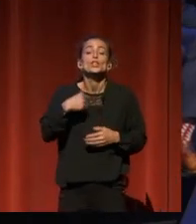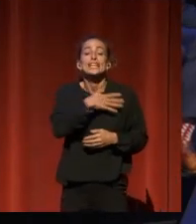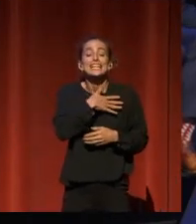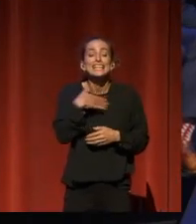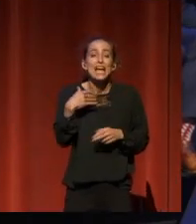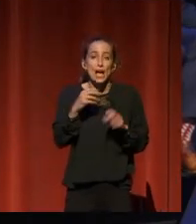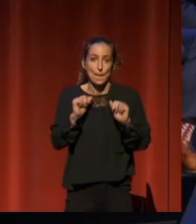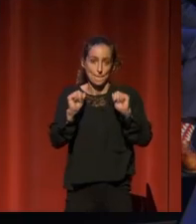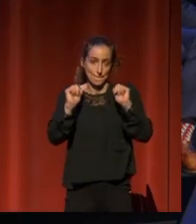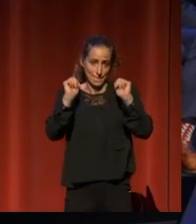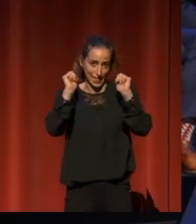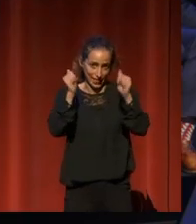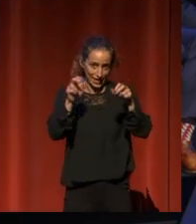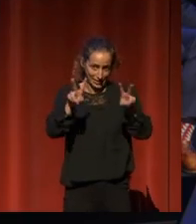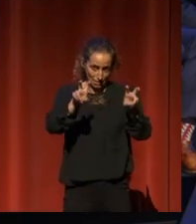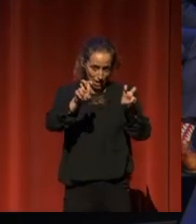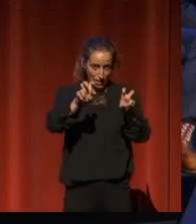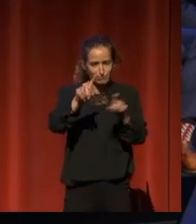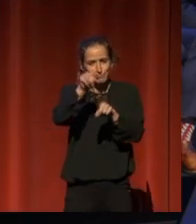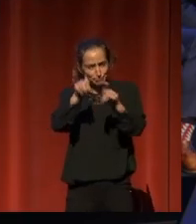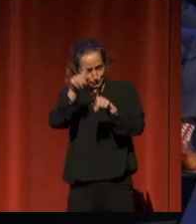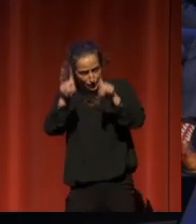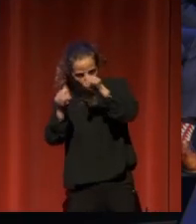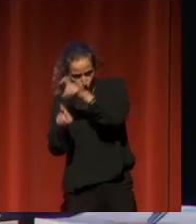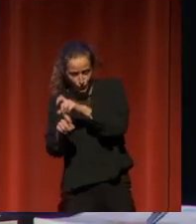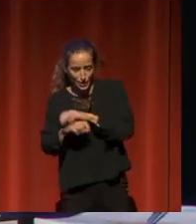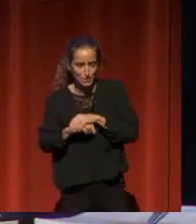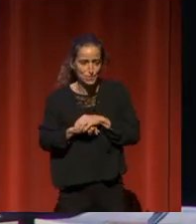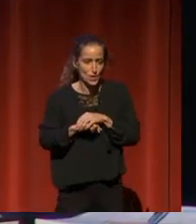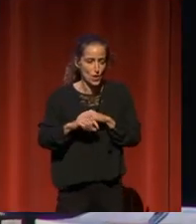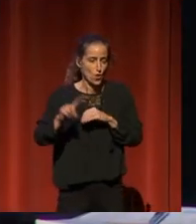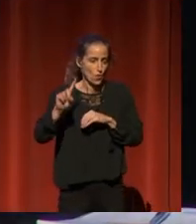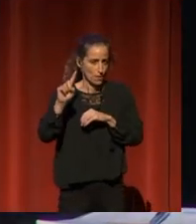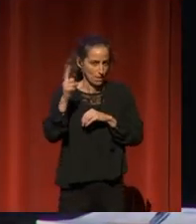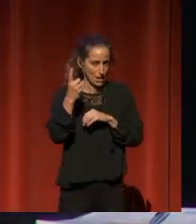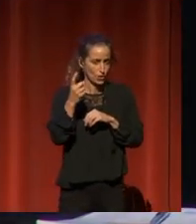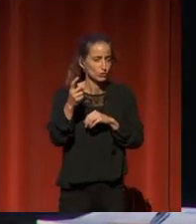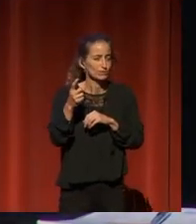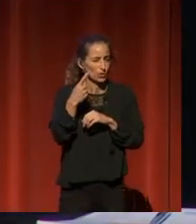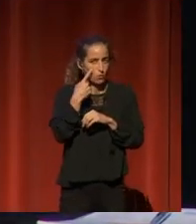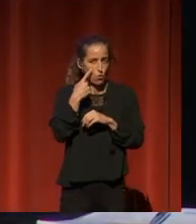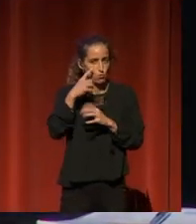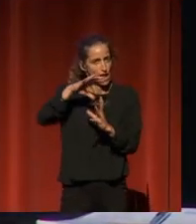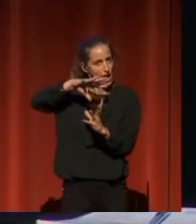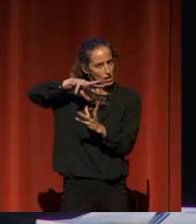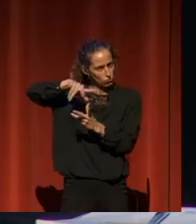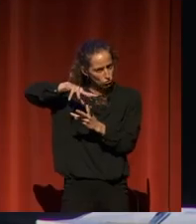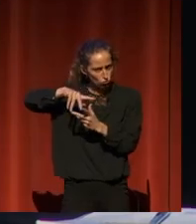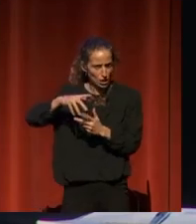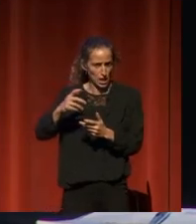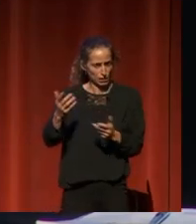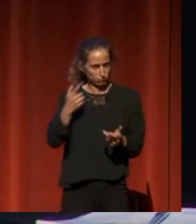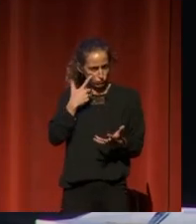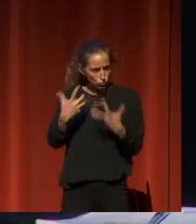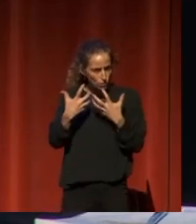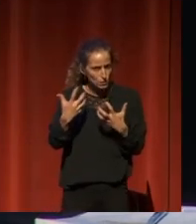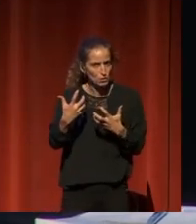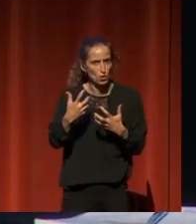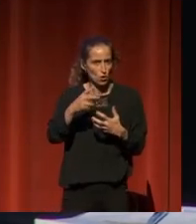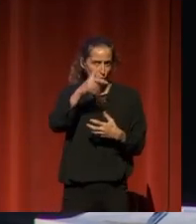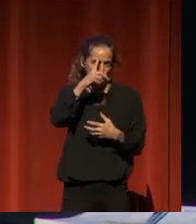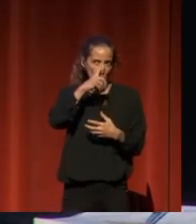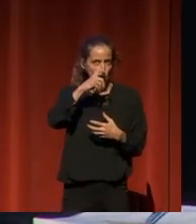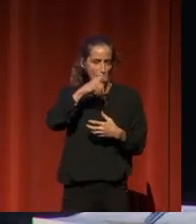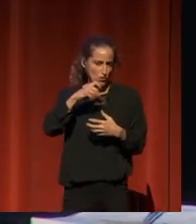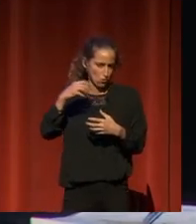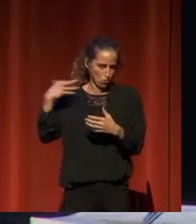with Tom i'd like to ask you Because It's One of the most striking pieces